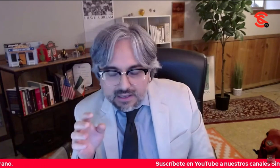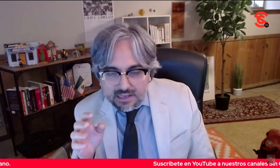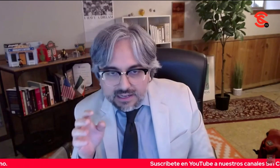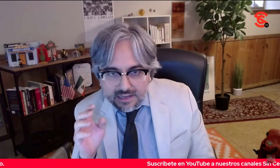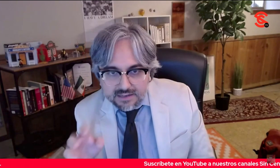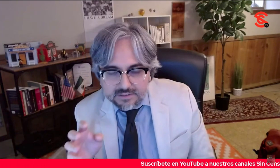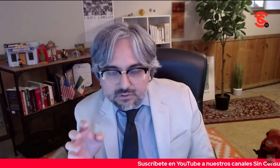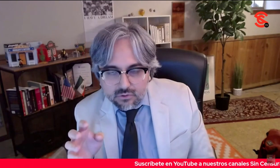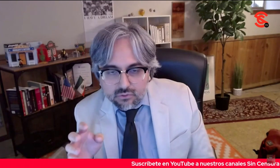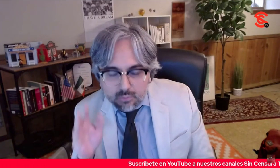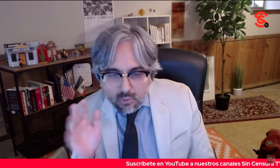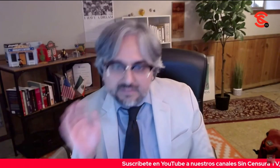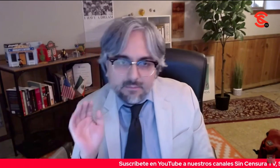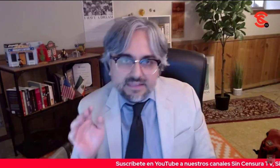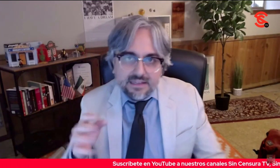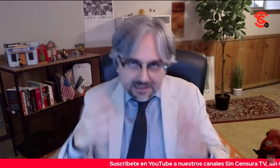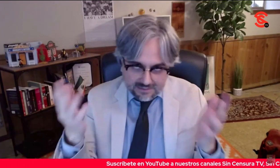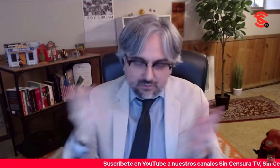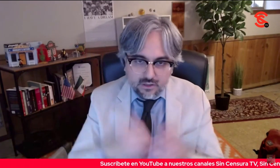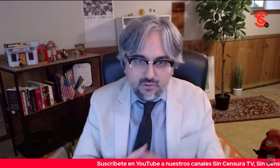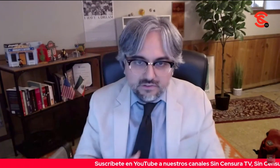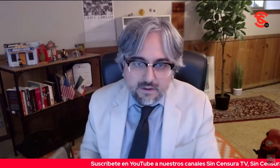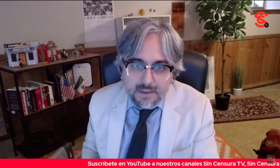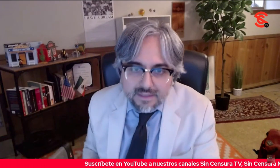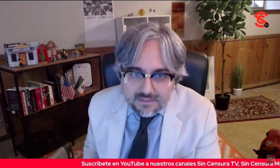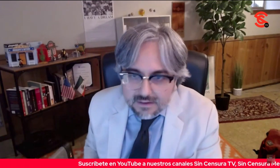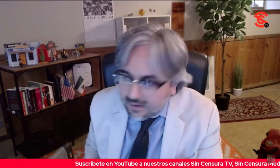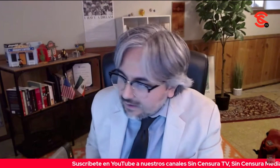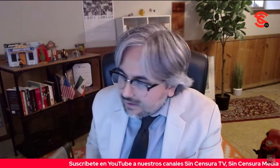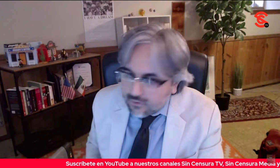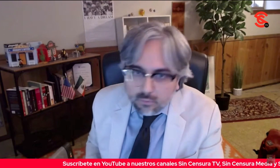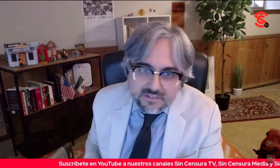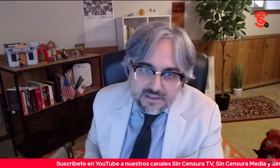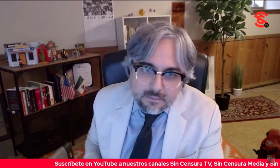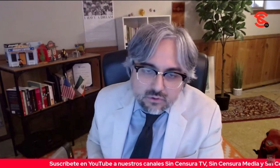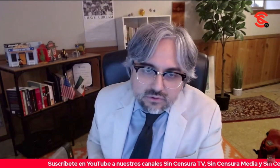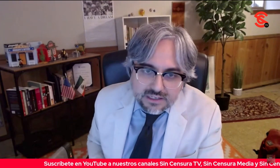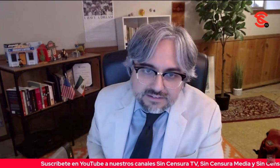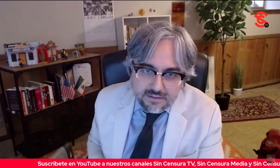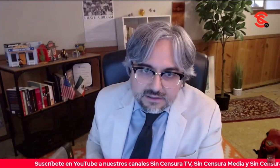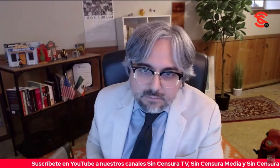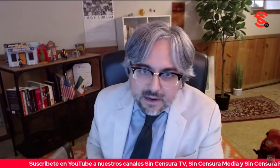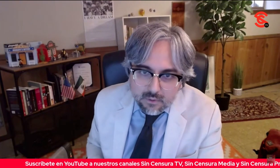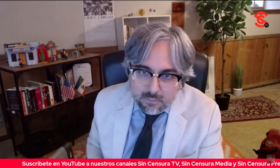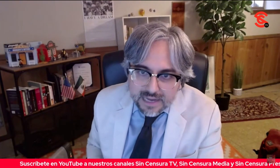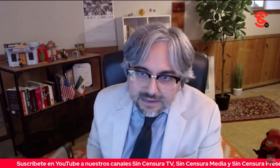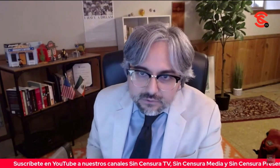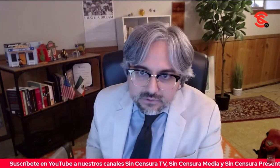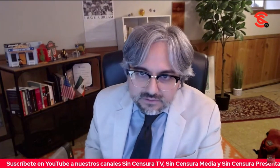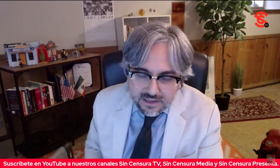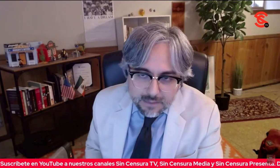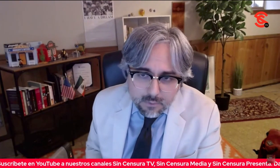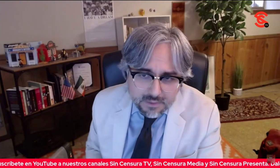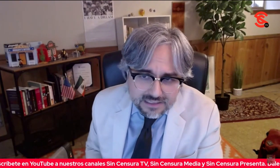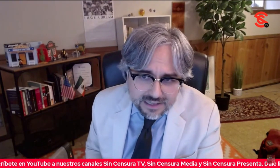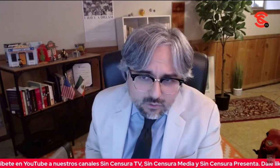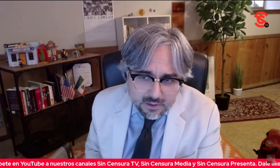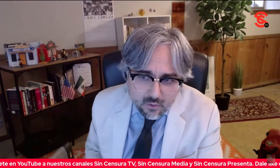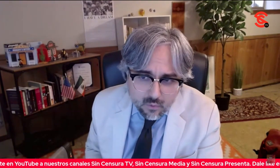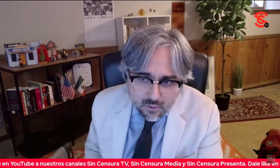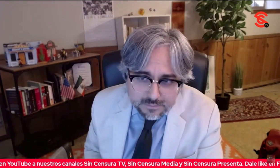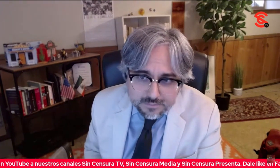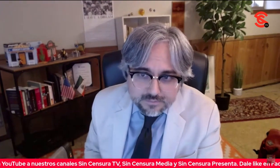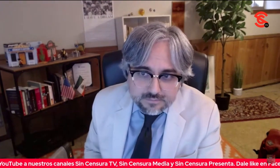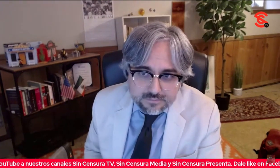encontrado que el ejército, supuestamente el ejército, las Fuerzas Armadas, supuestamente utilizan el spyware Pegasus desde el campo militar